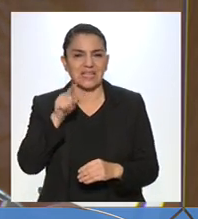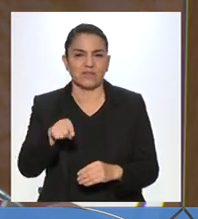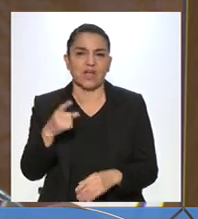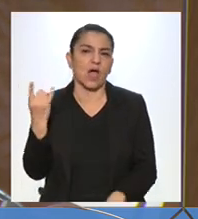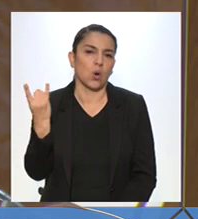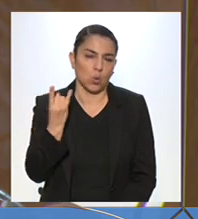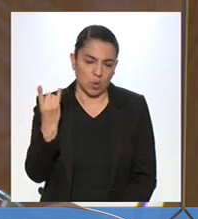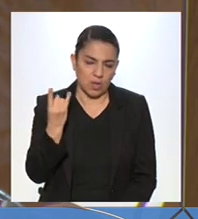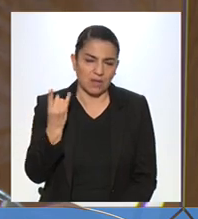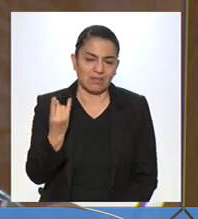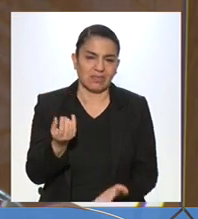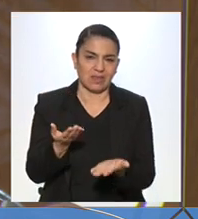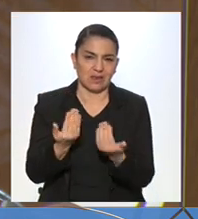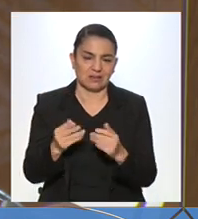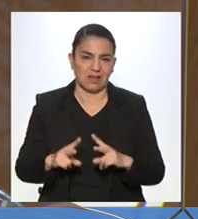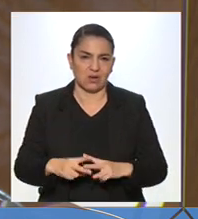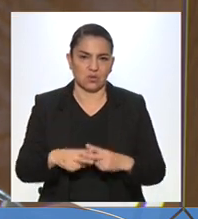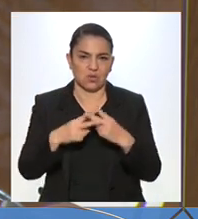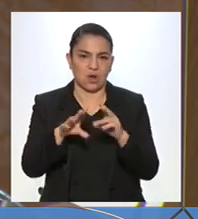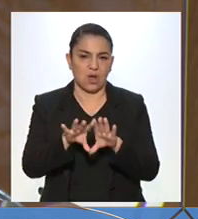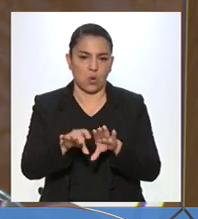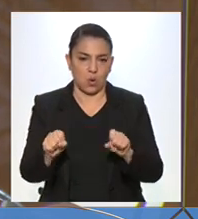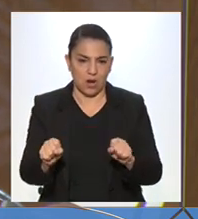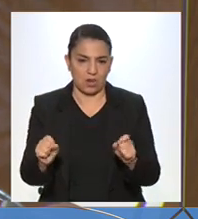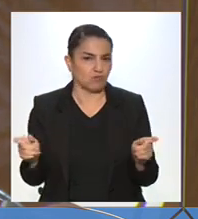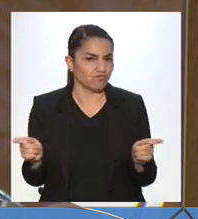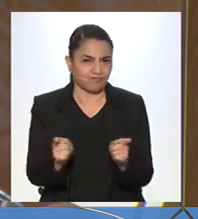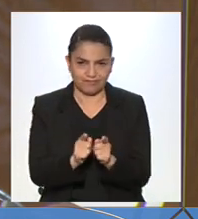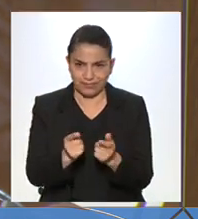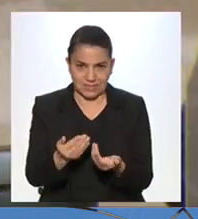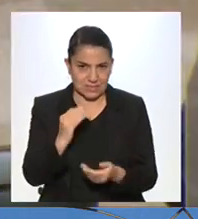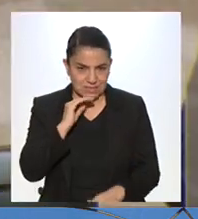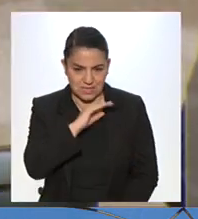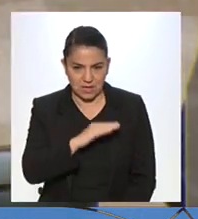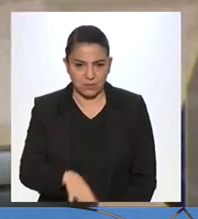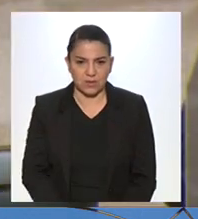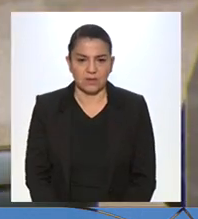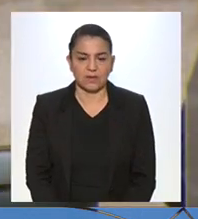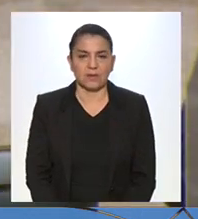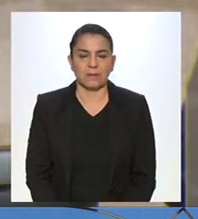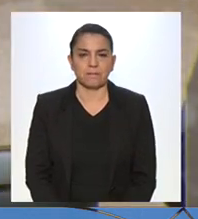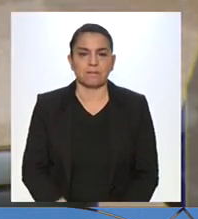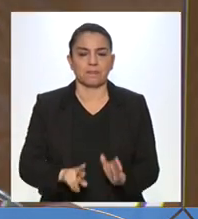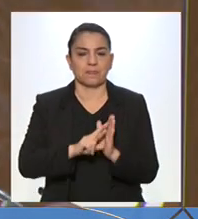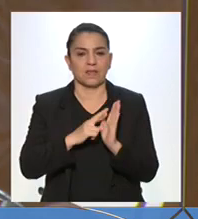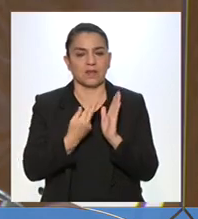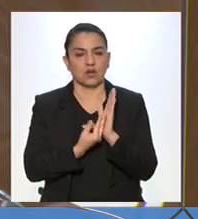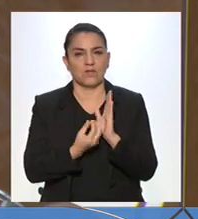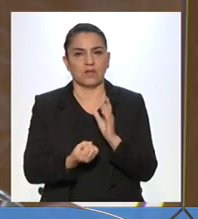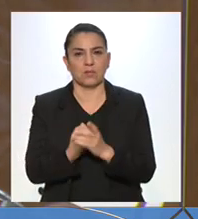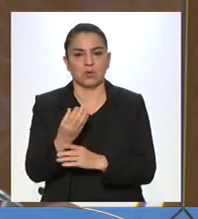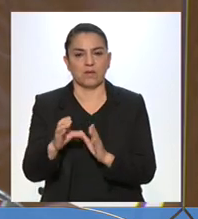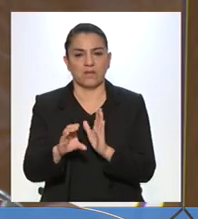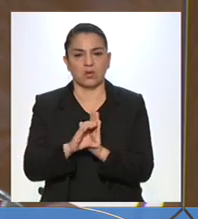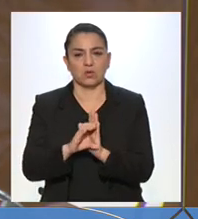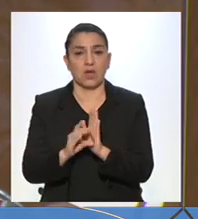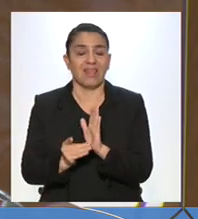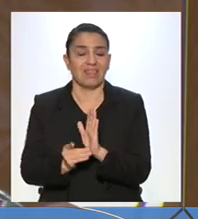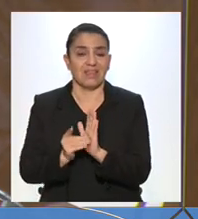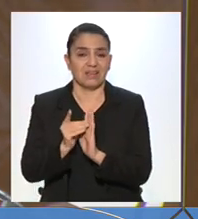urgente necesidad de construir un acuerdo a la brevedad posible? Una reforma, una nueva constitución que está en